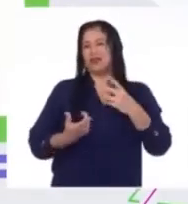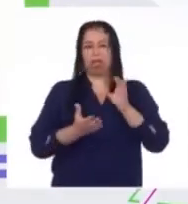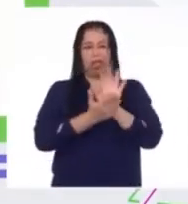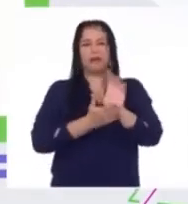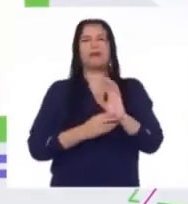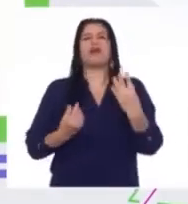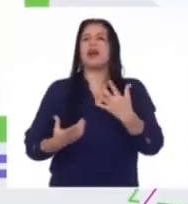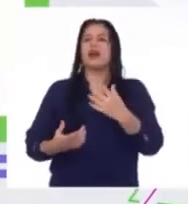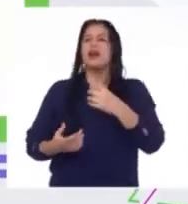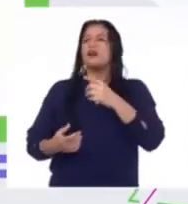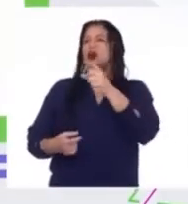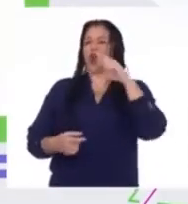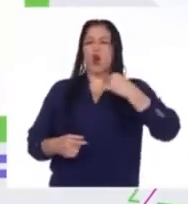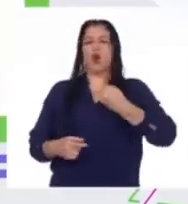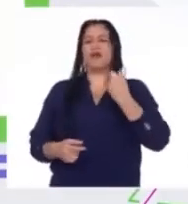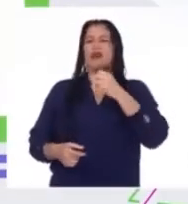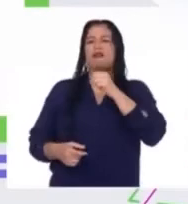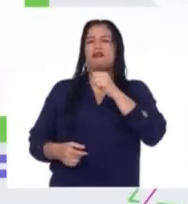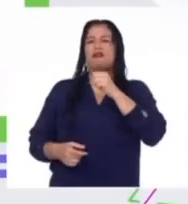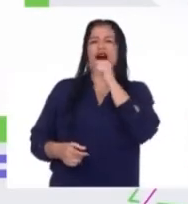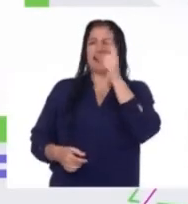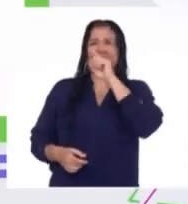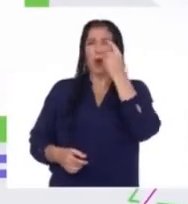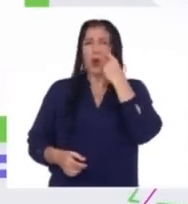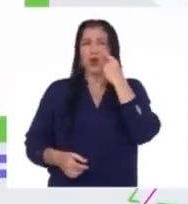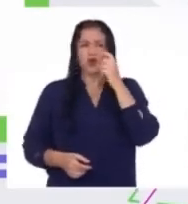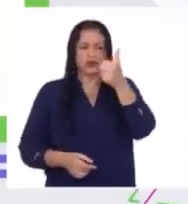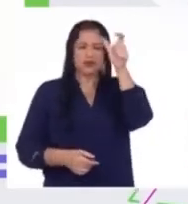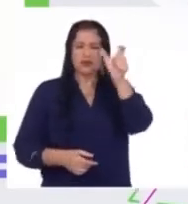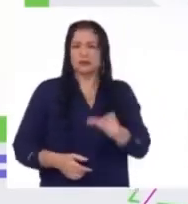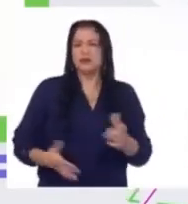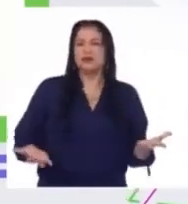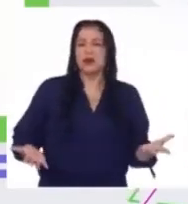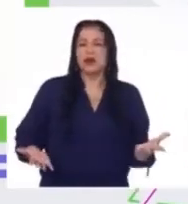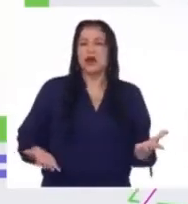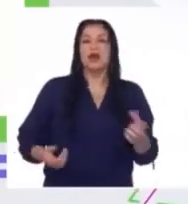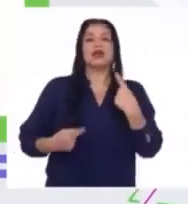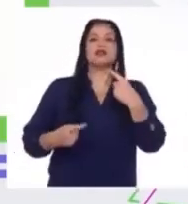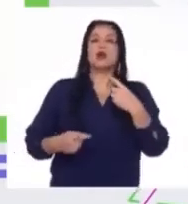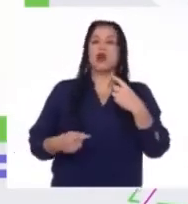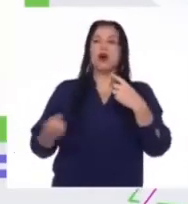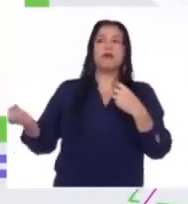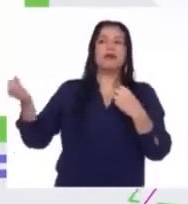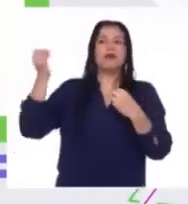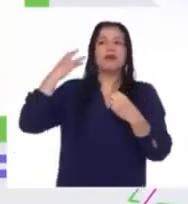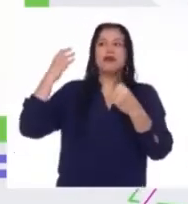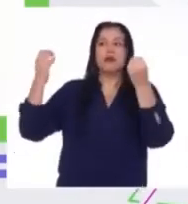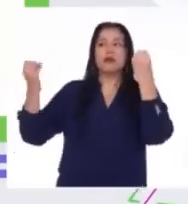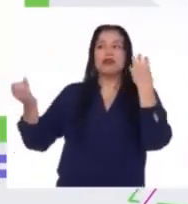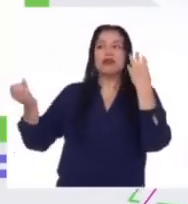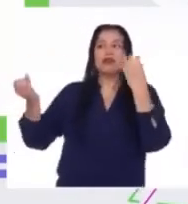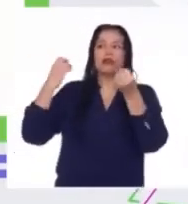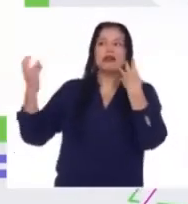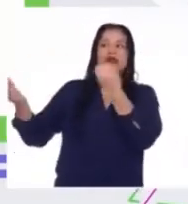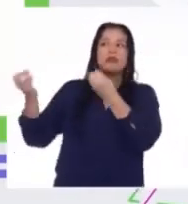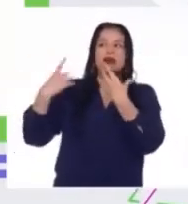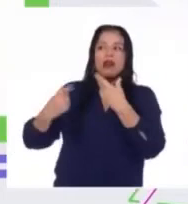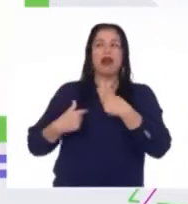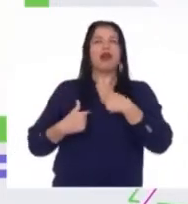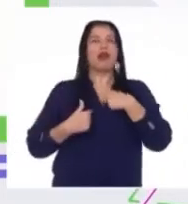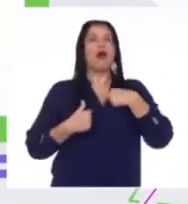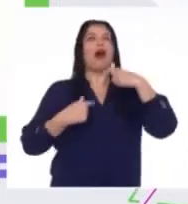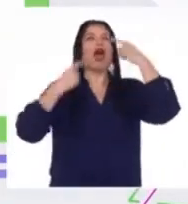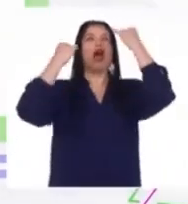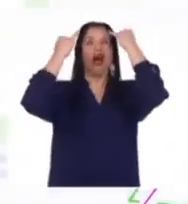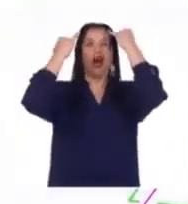por el desconocimiento. Cuando no conocemos a la otra persona y solo hemos escuchado algunas referencias de terceros,